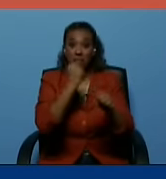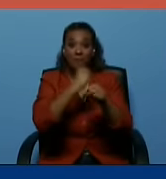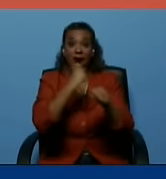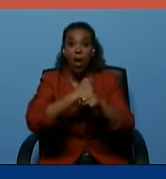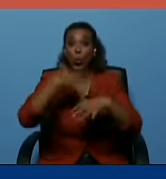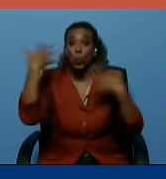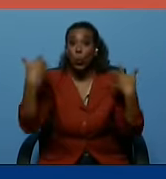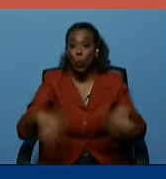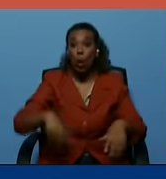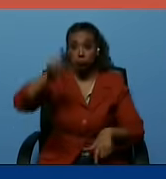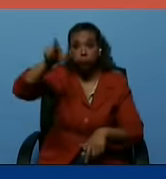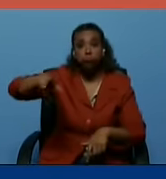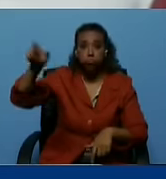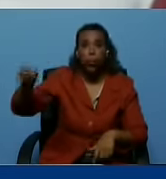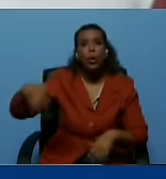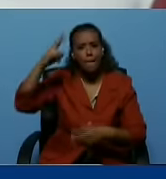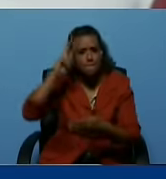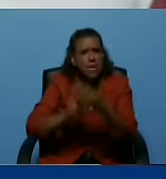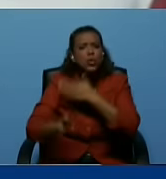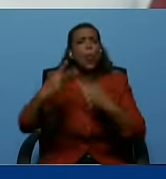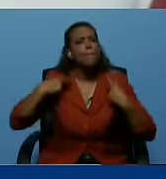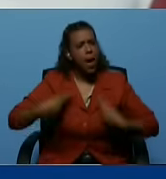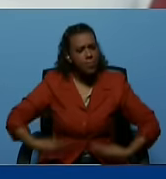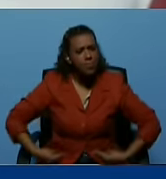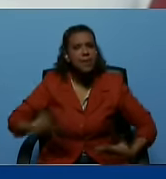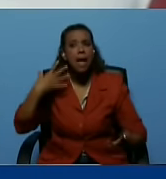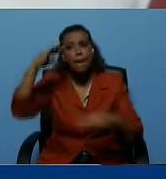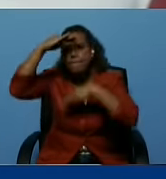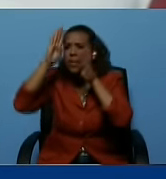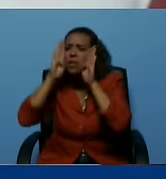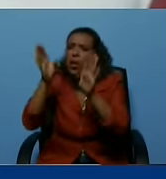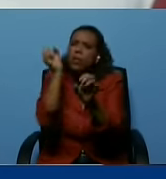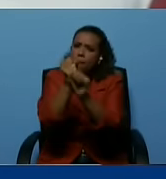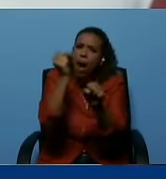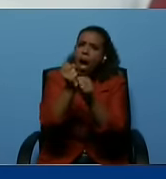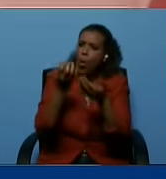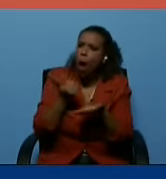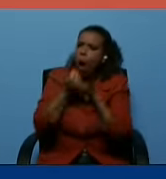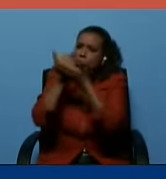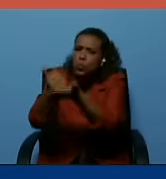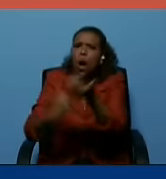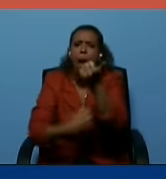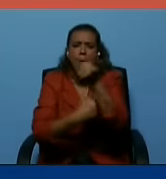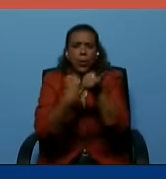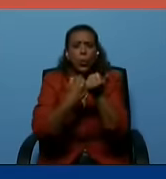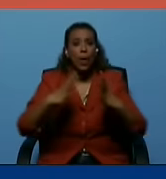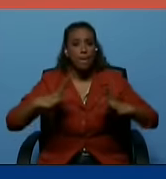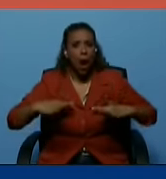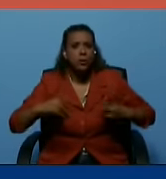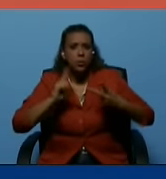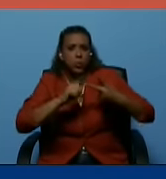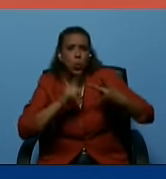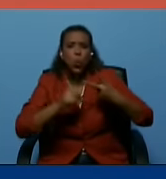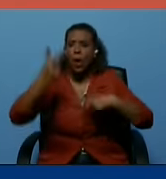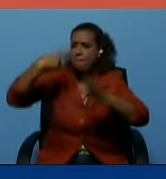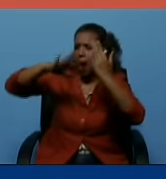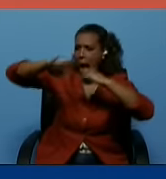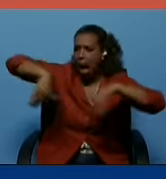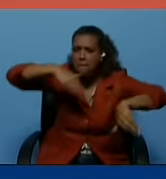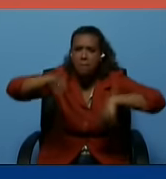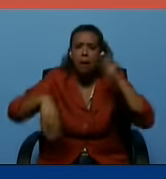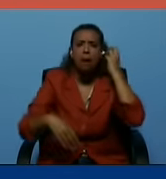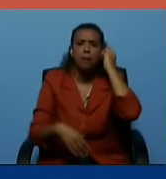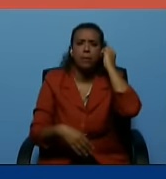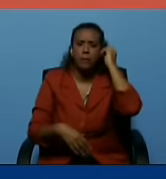empresarios venezolanos que tienen una visión humanista y están pendientes de sus trabajadores, de sus vacaciones, de que vayan a la playa,